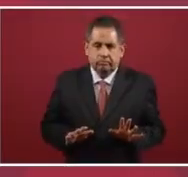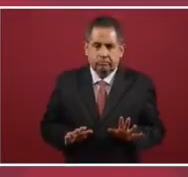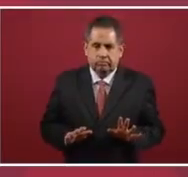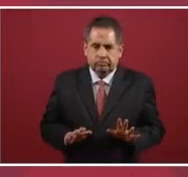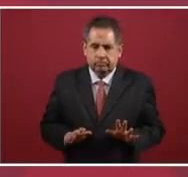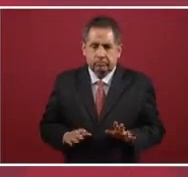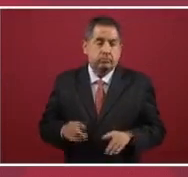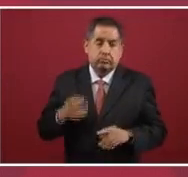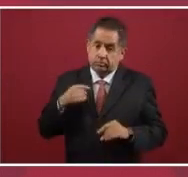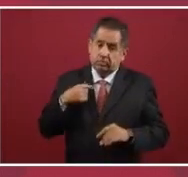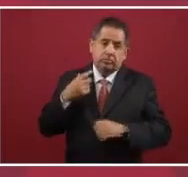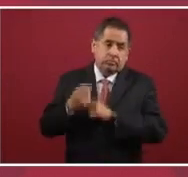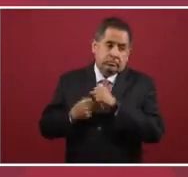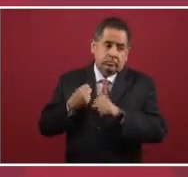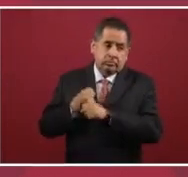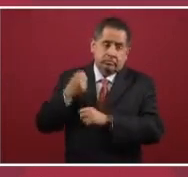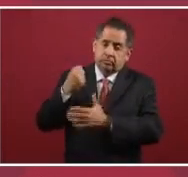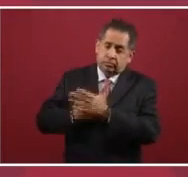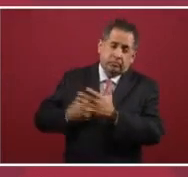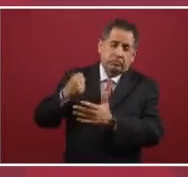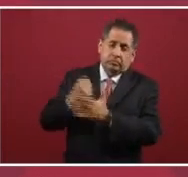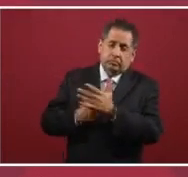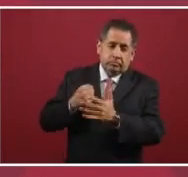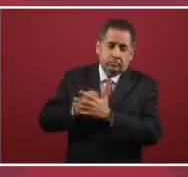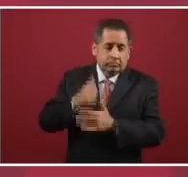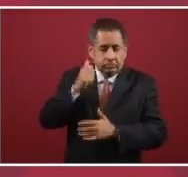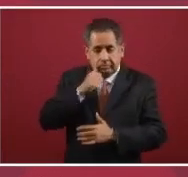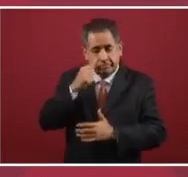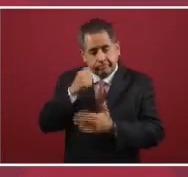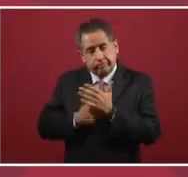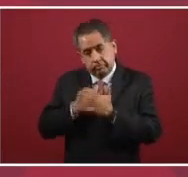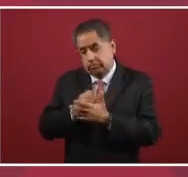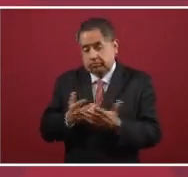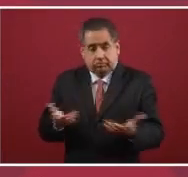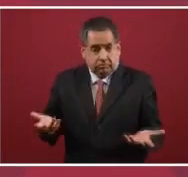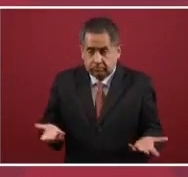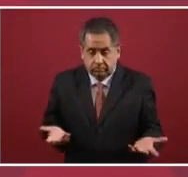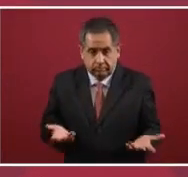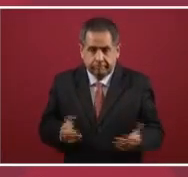Fue una lucha de siempre.